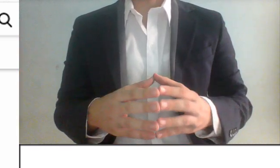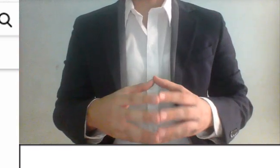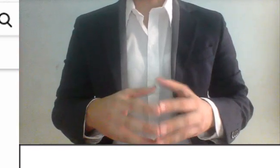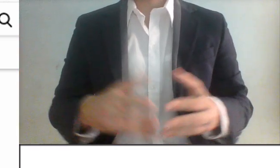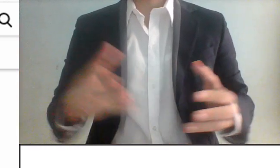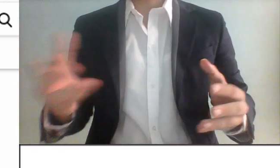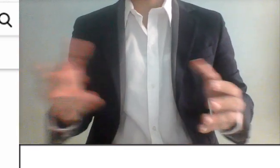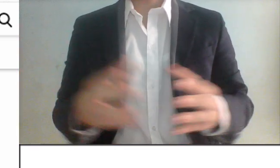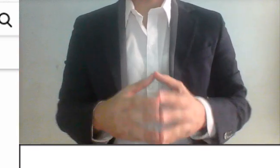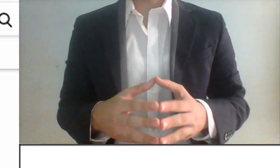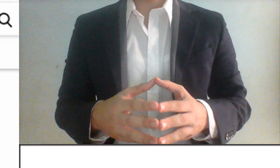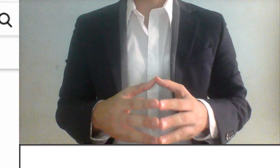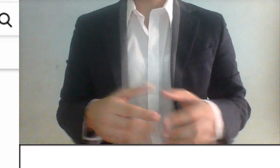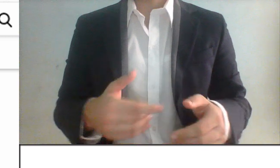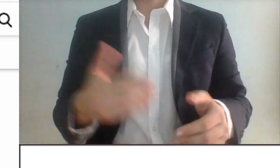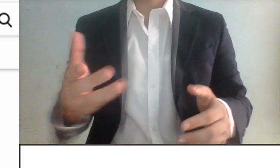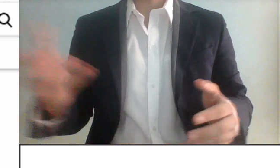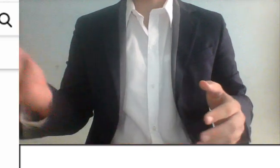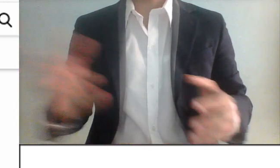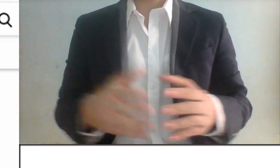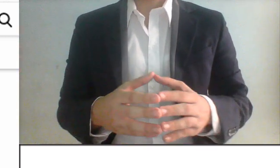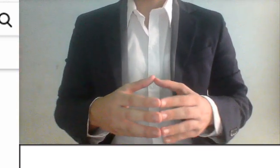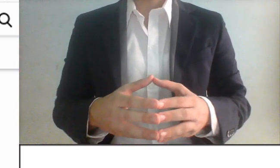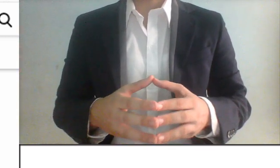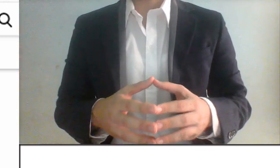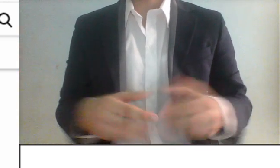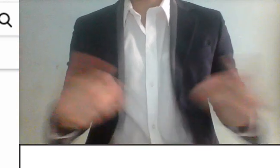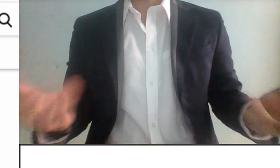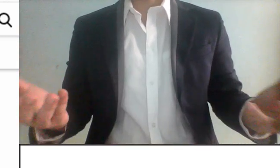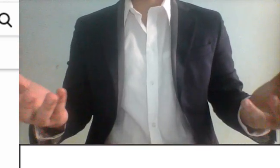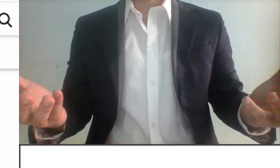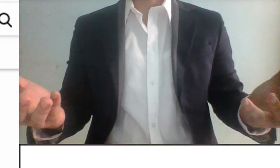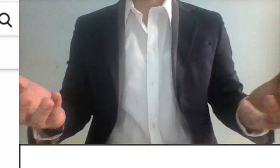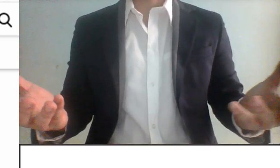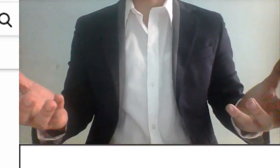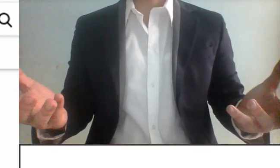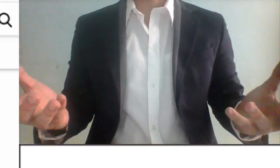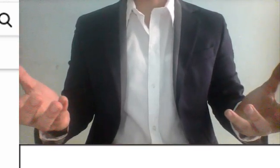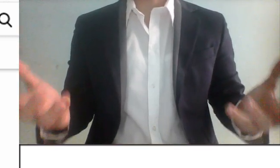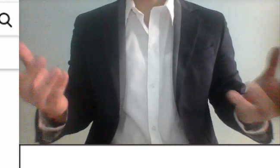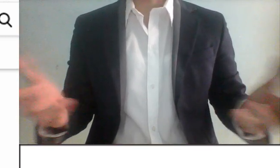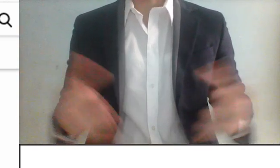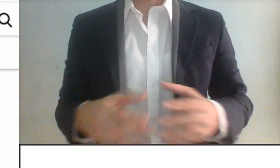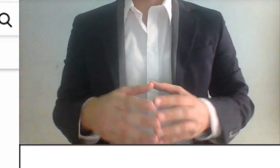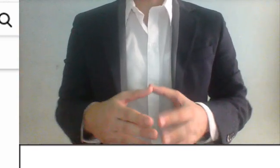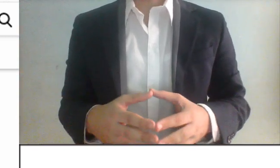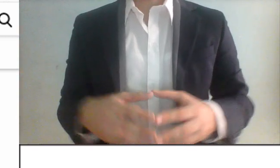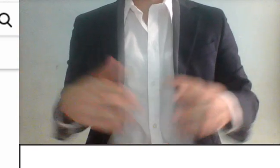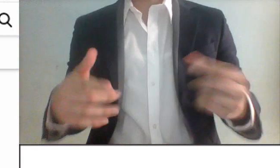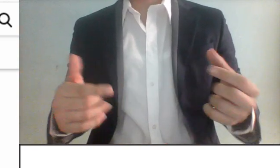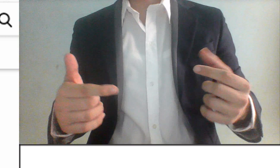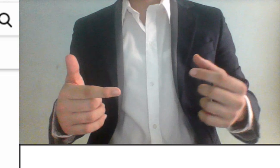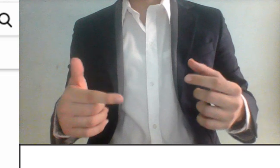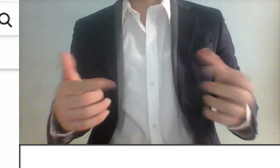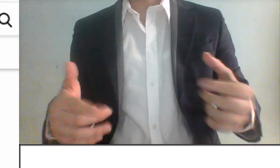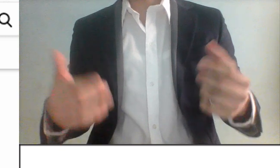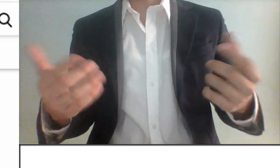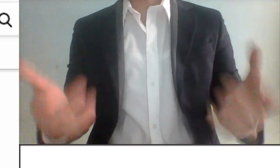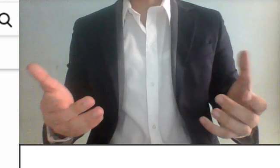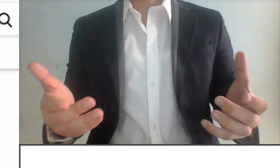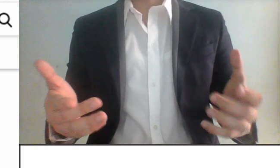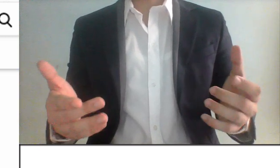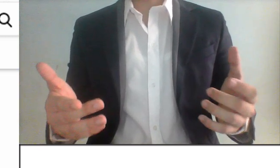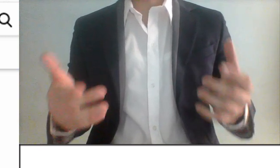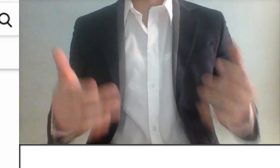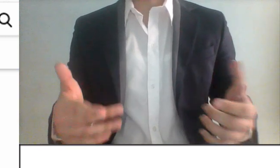clavando de los entonces prácticamente otorga es el 25 por ciento de los recursos eso prácticamente nos ayudará en nada entonces creo que aquí lo